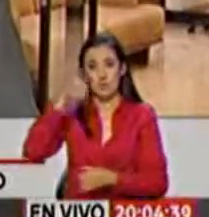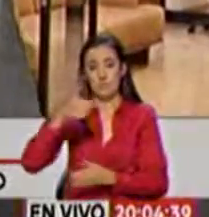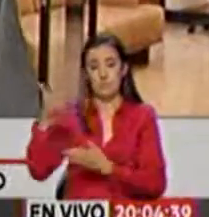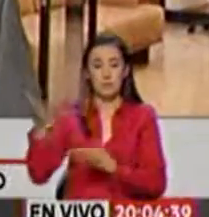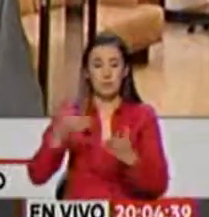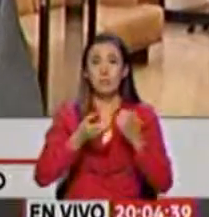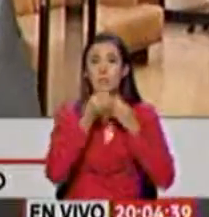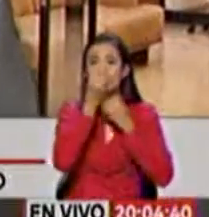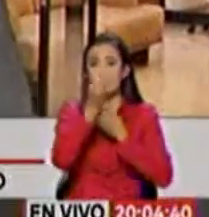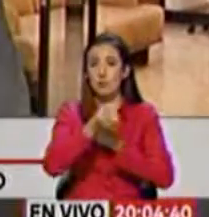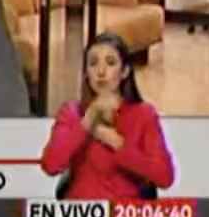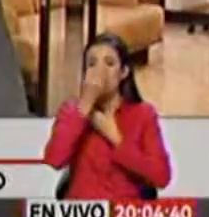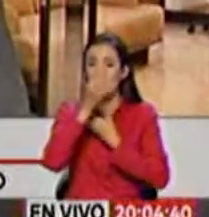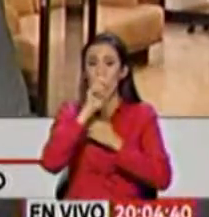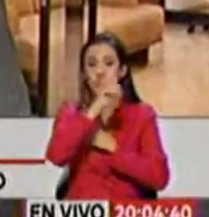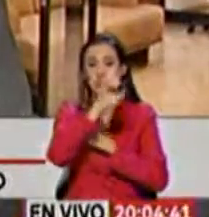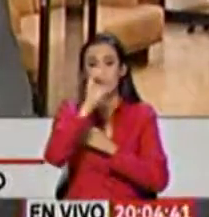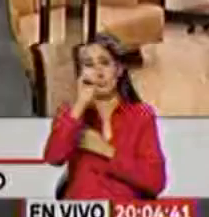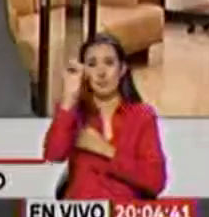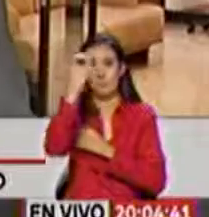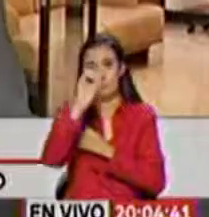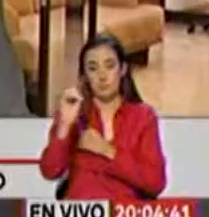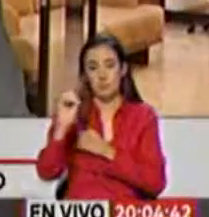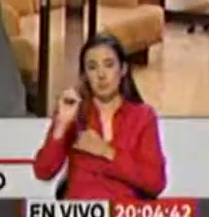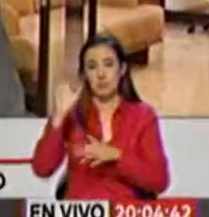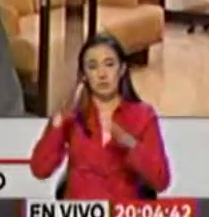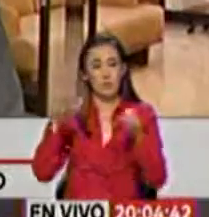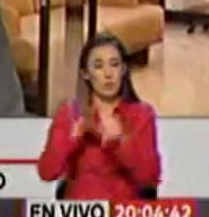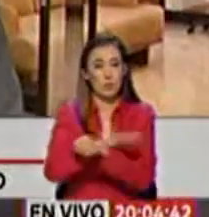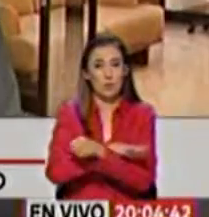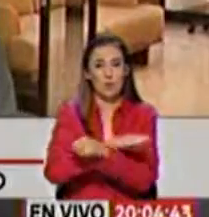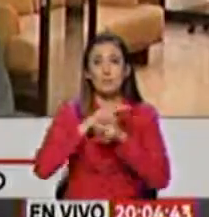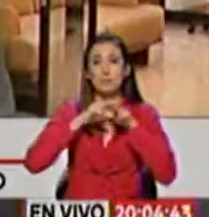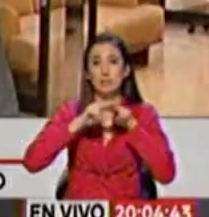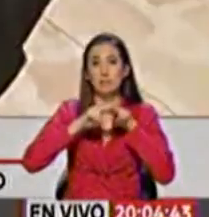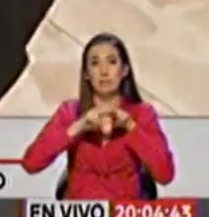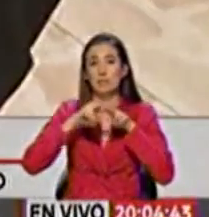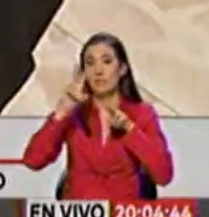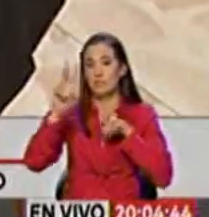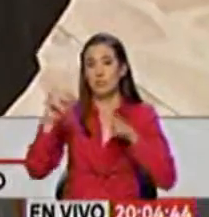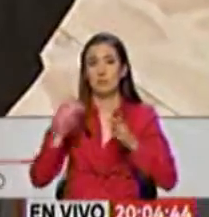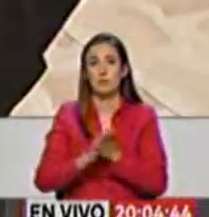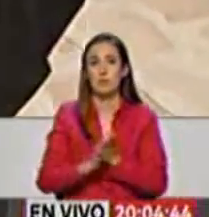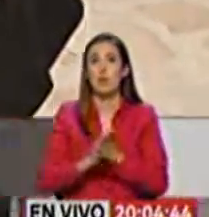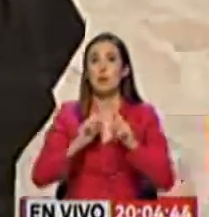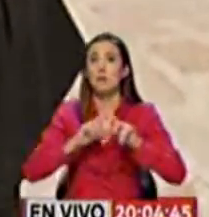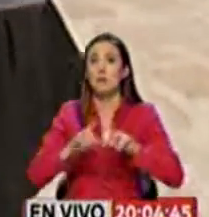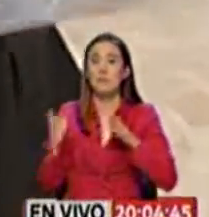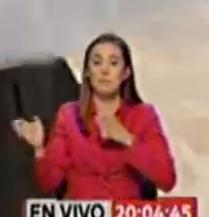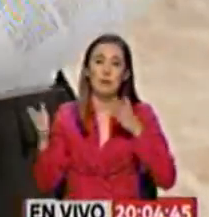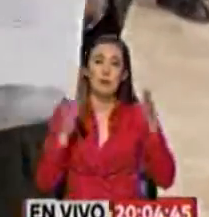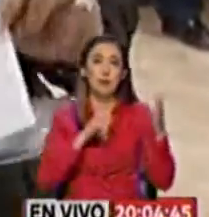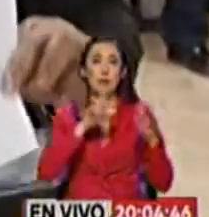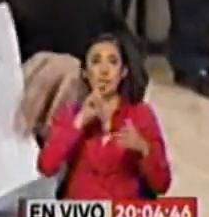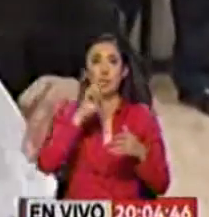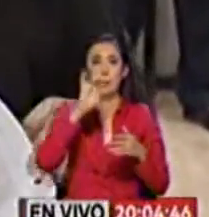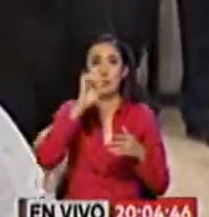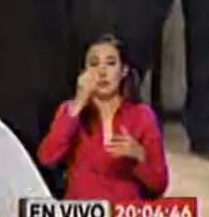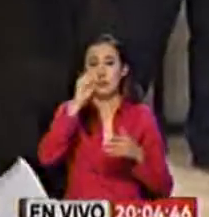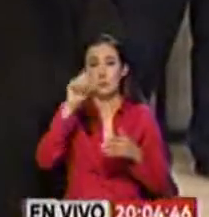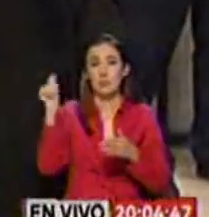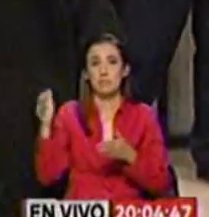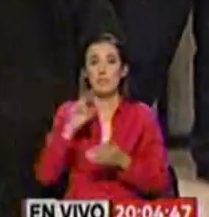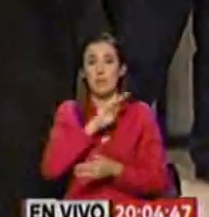informado que plegarían un 100% de la paralización del transporte comercial en taxi, no se dé. Por su parte, la edil Luisa Maldonado denuncia que la